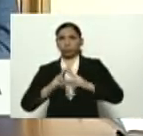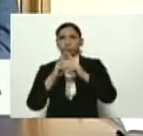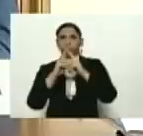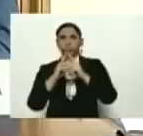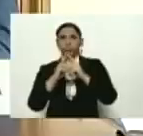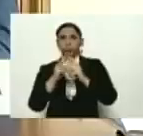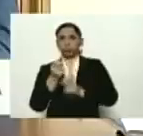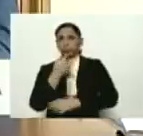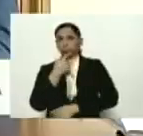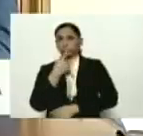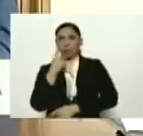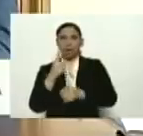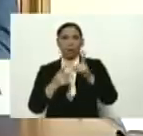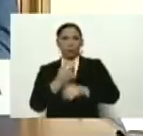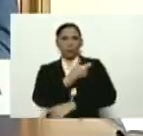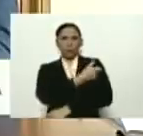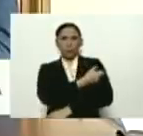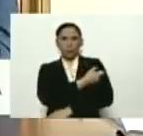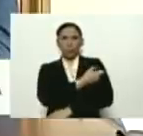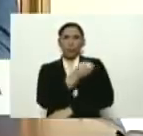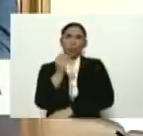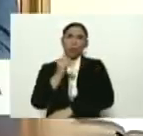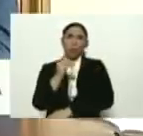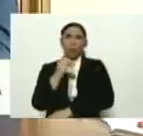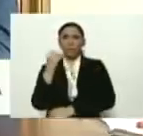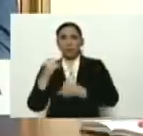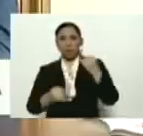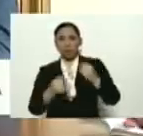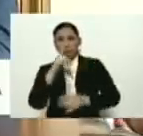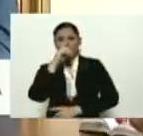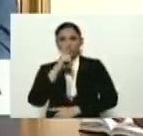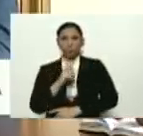Algunos prometen vacunas y tratamientos para finales de año.